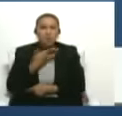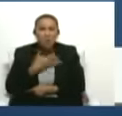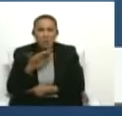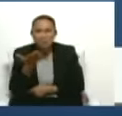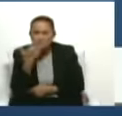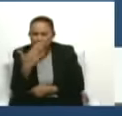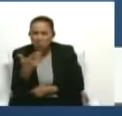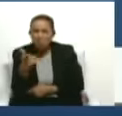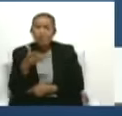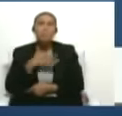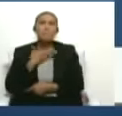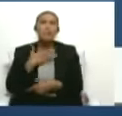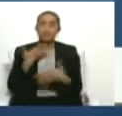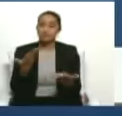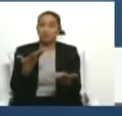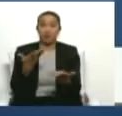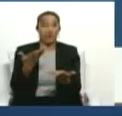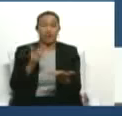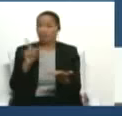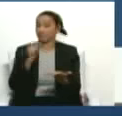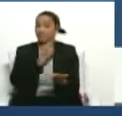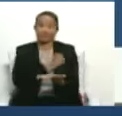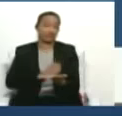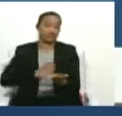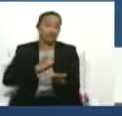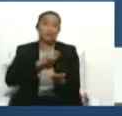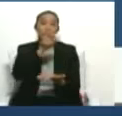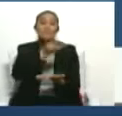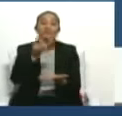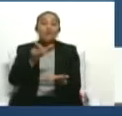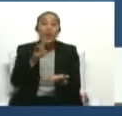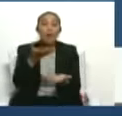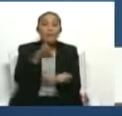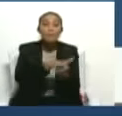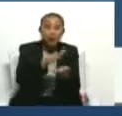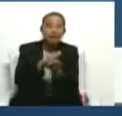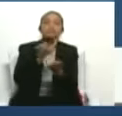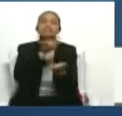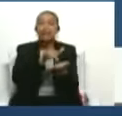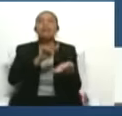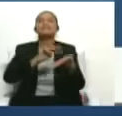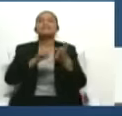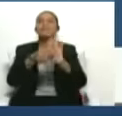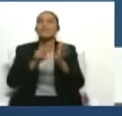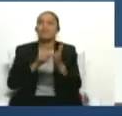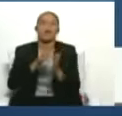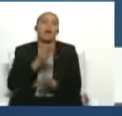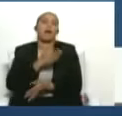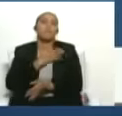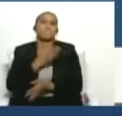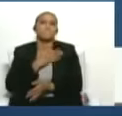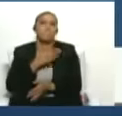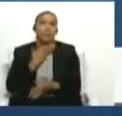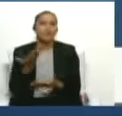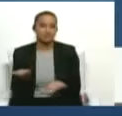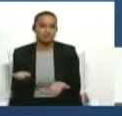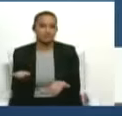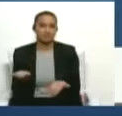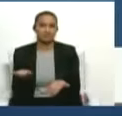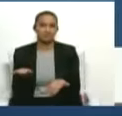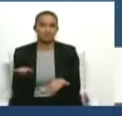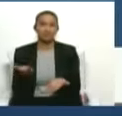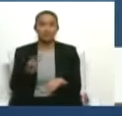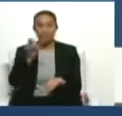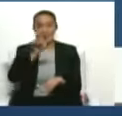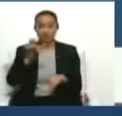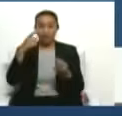están muertos. Entonces, vean lo que yo he reflexionado. Los asesinos